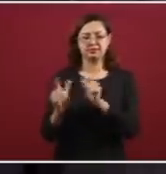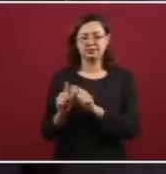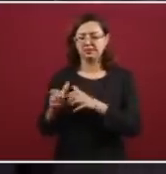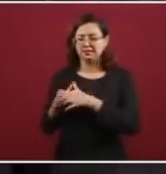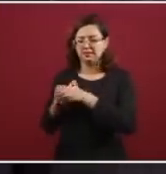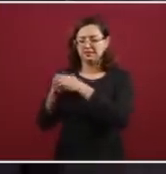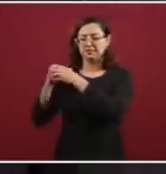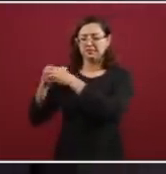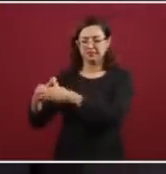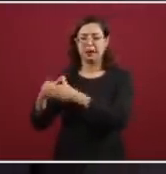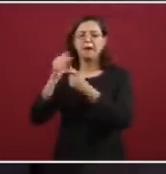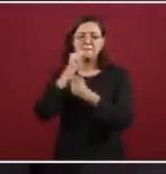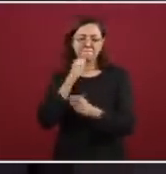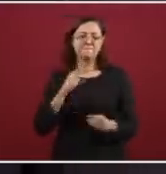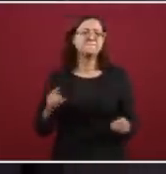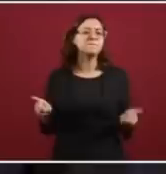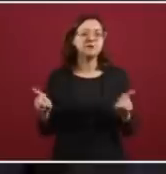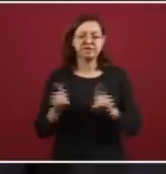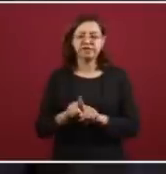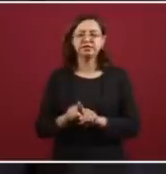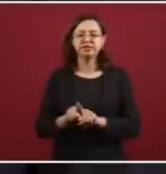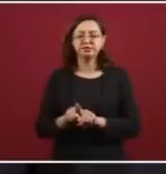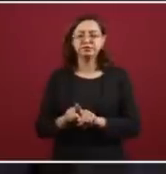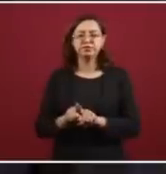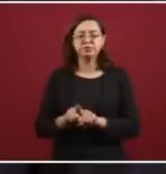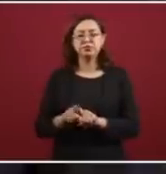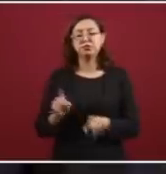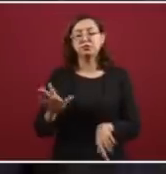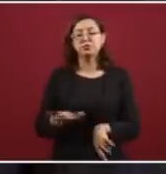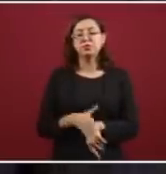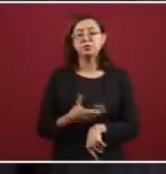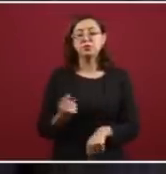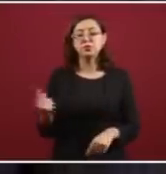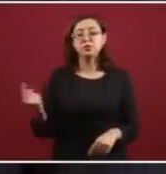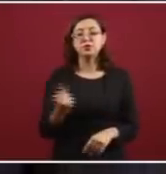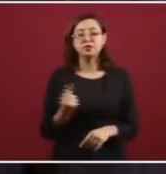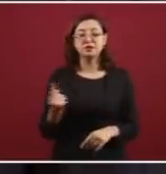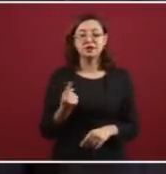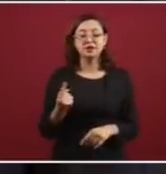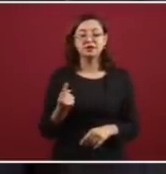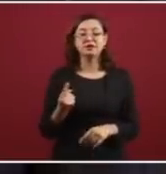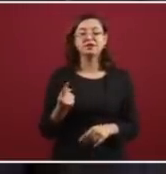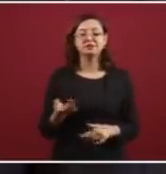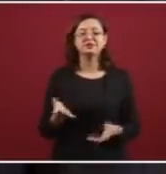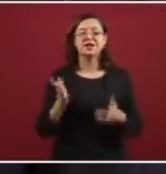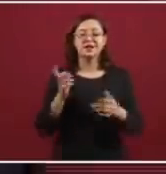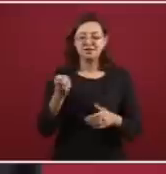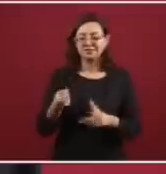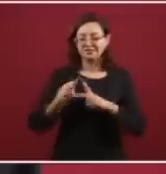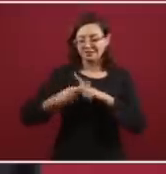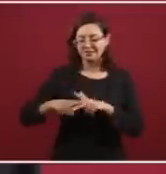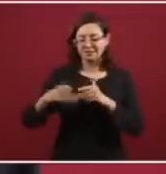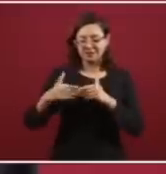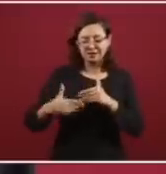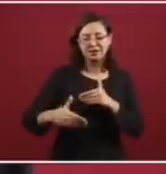porque es cuando se consuma